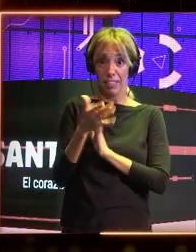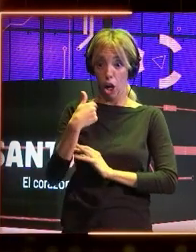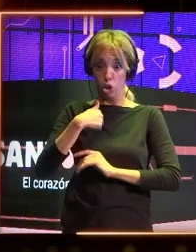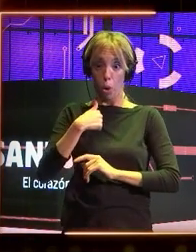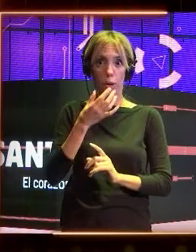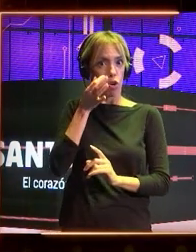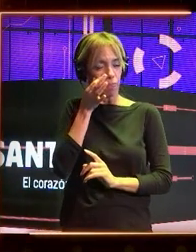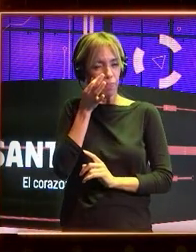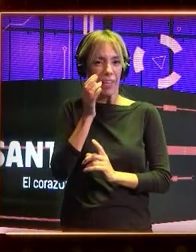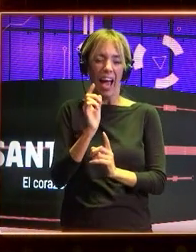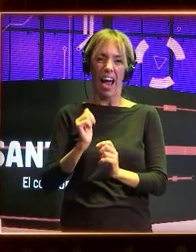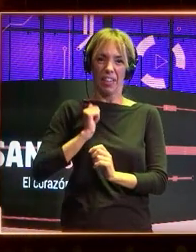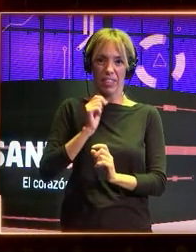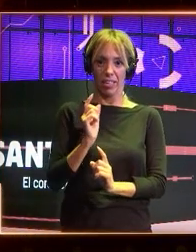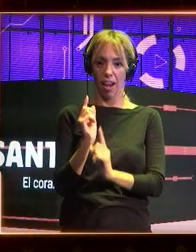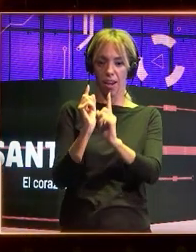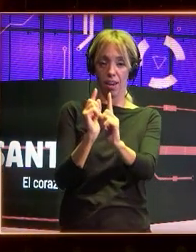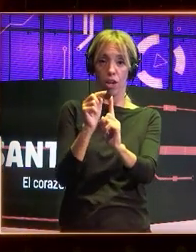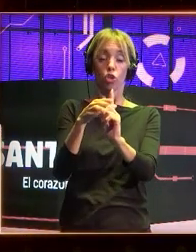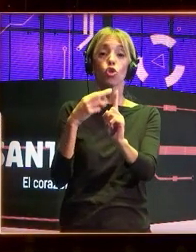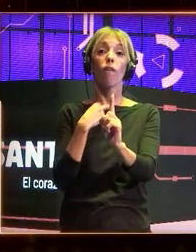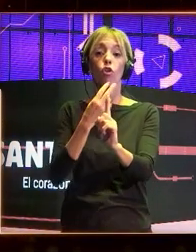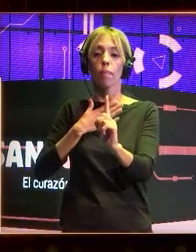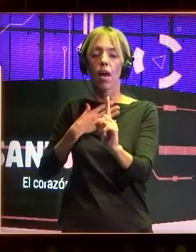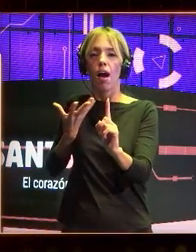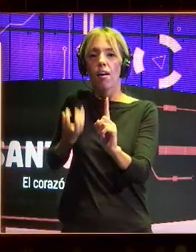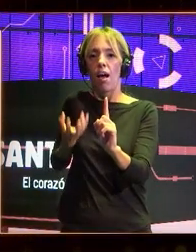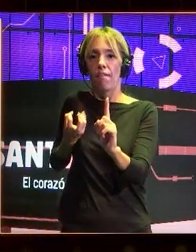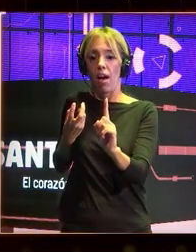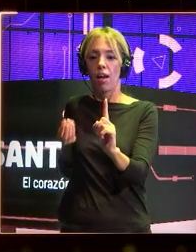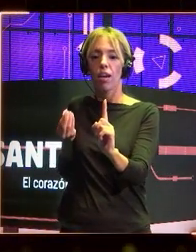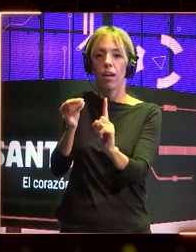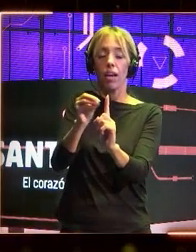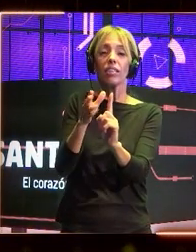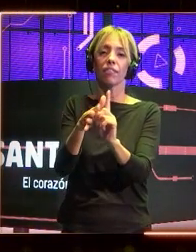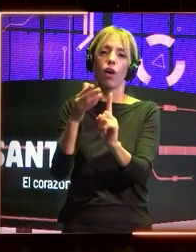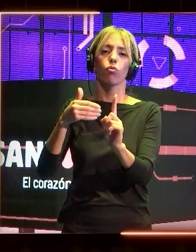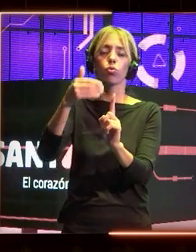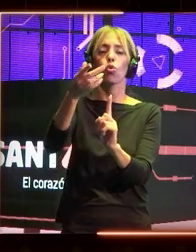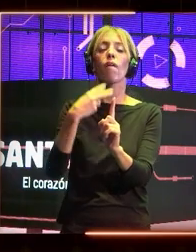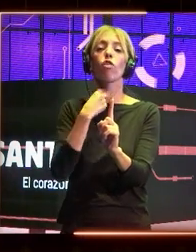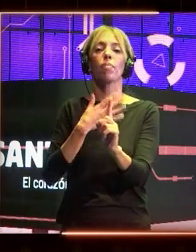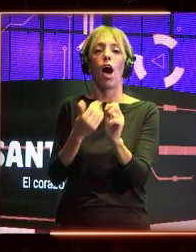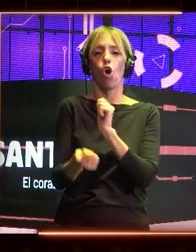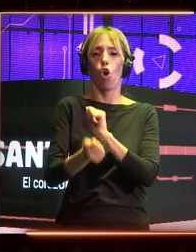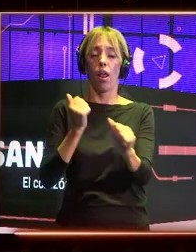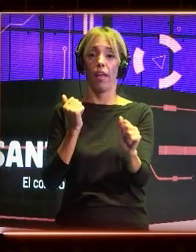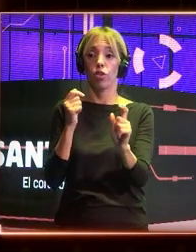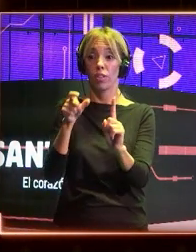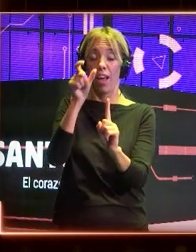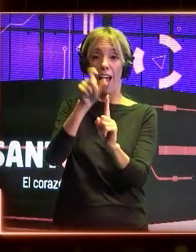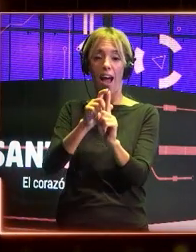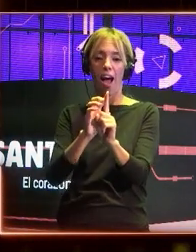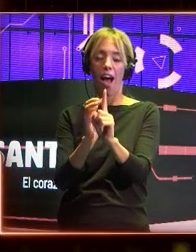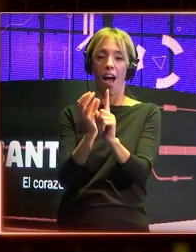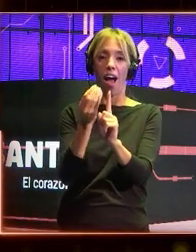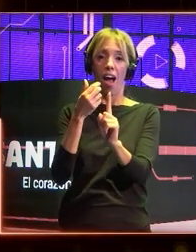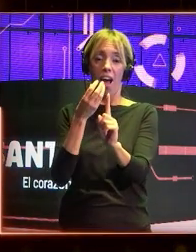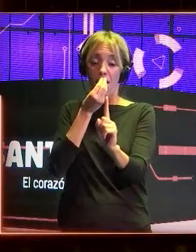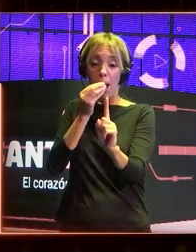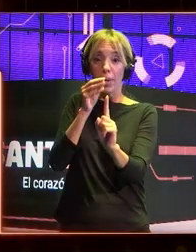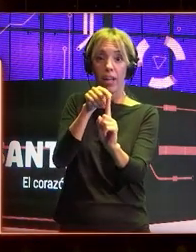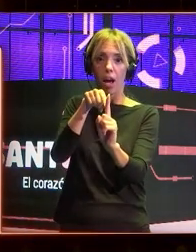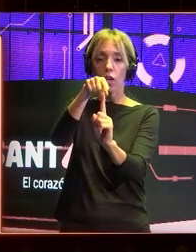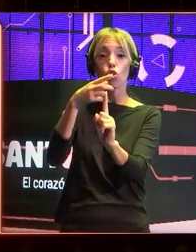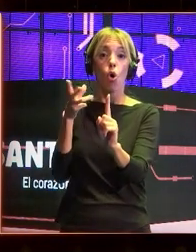artificial Yo lo único que he hecho ha sido grabar mi voz en un futuro será mi voz clonada y el Avatar va a gesticular a través del